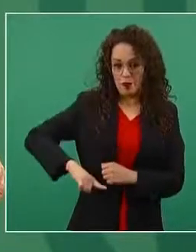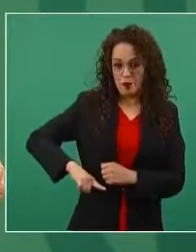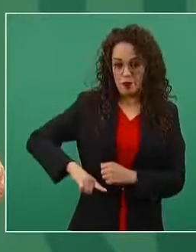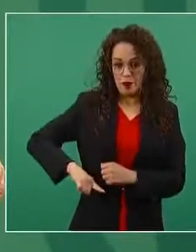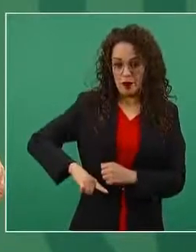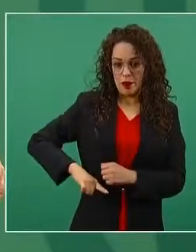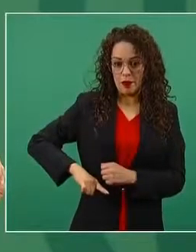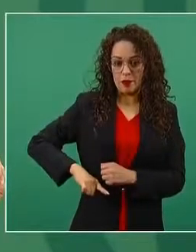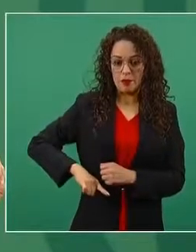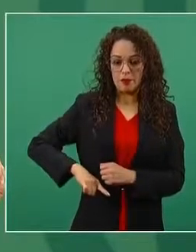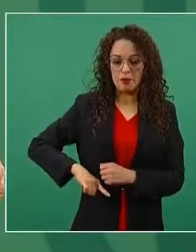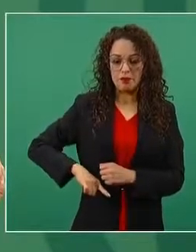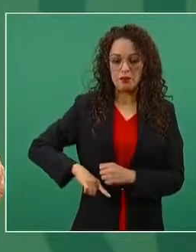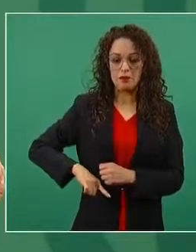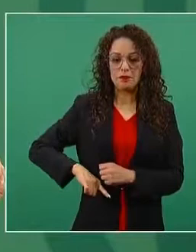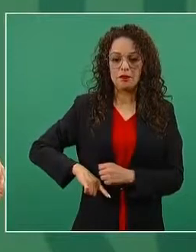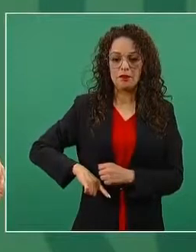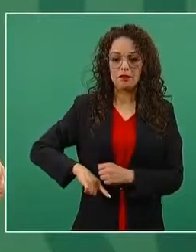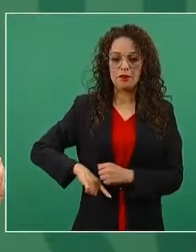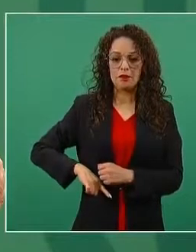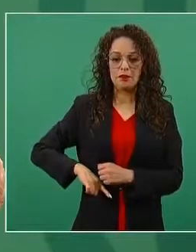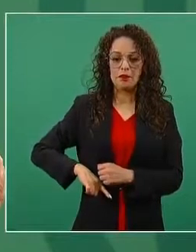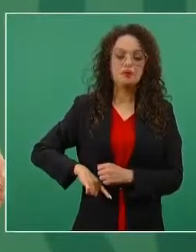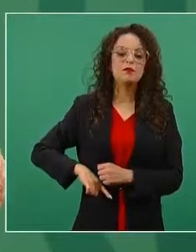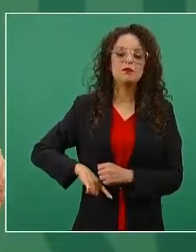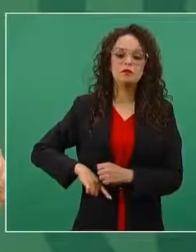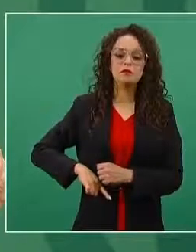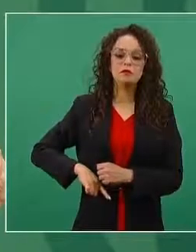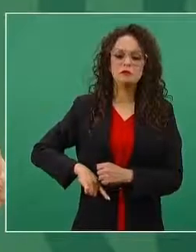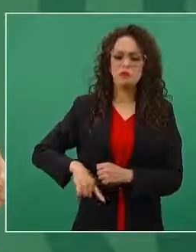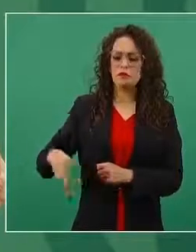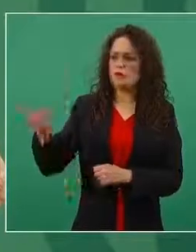y me toca recibir a un directivo